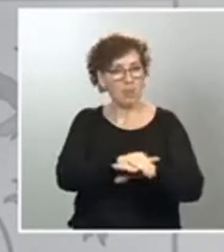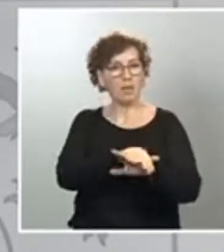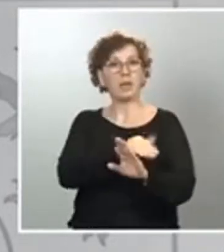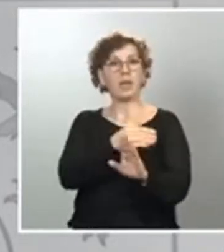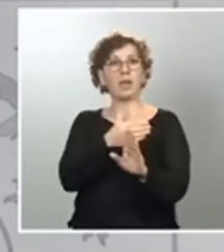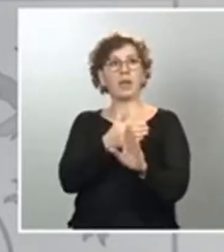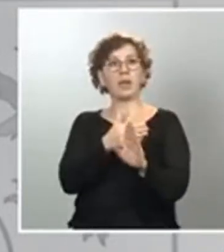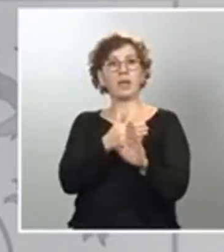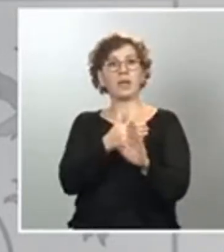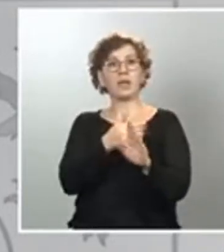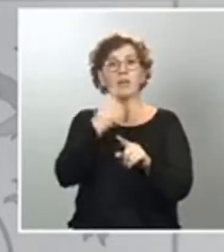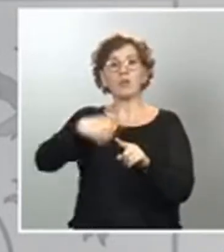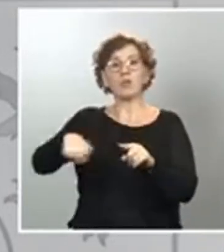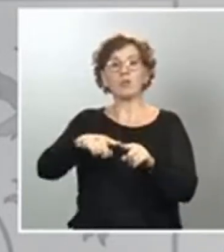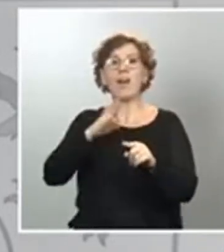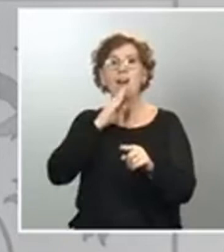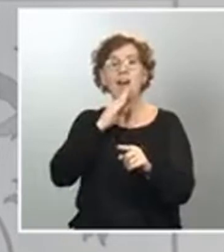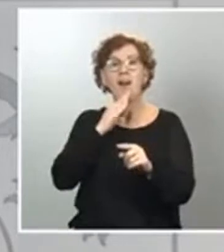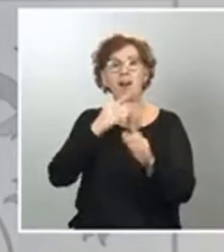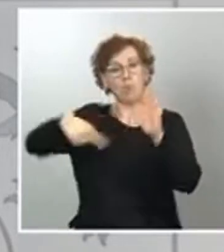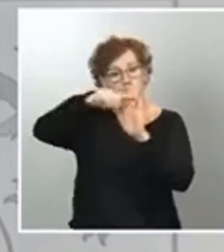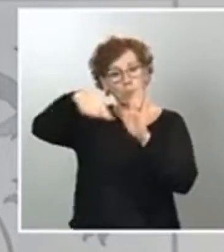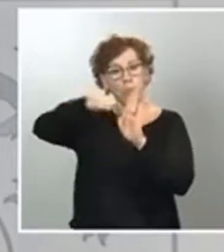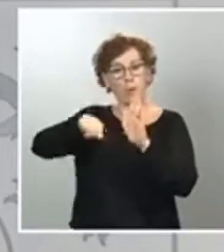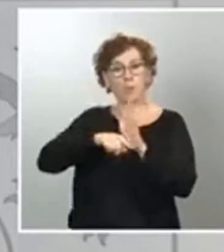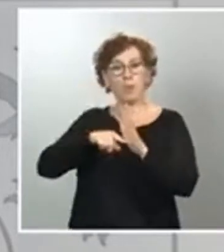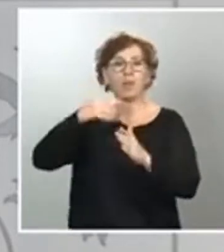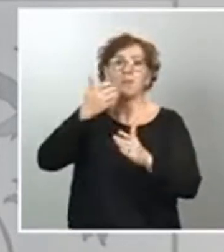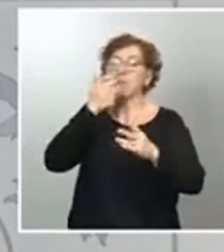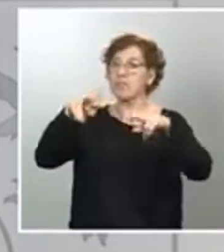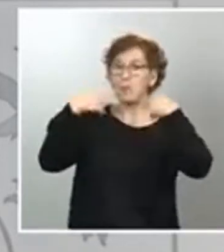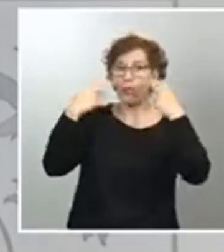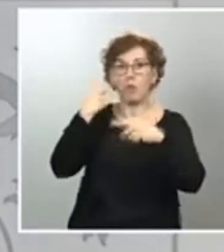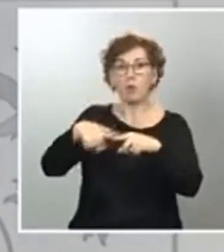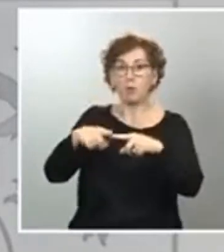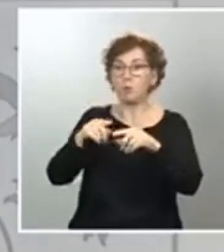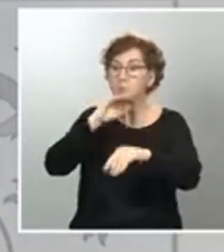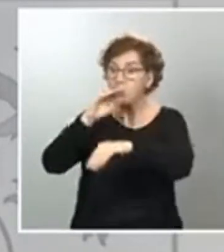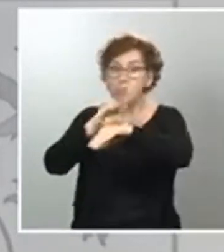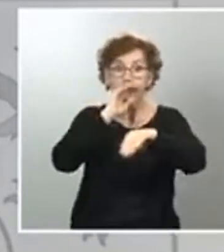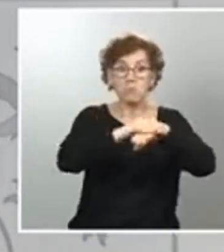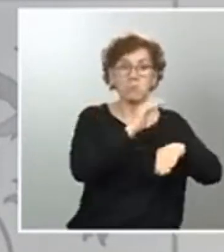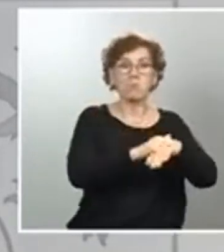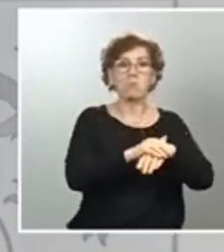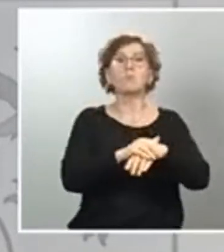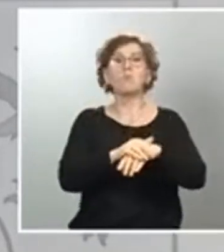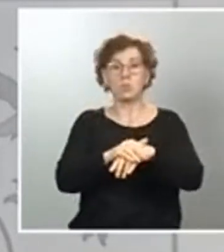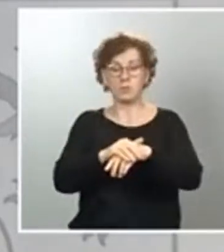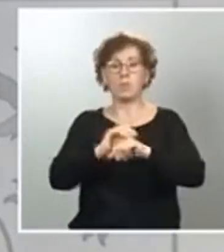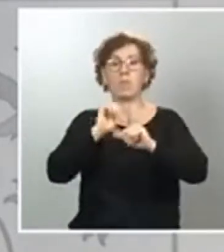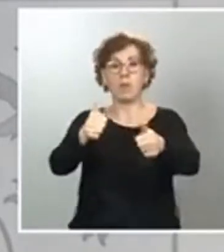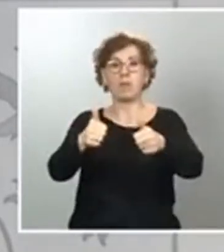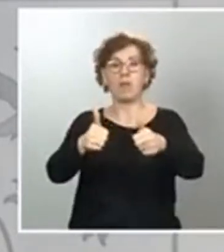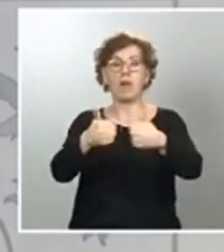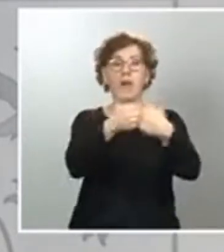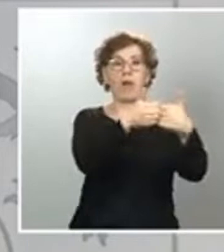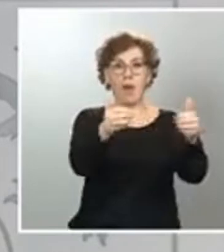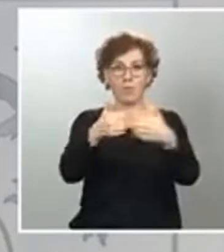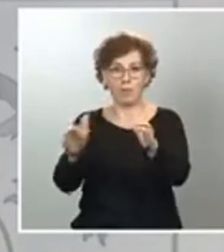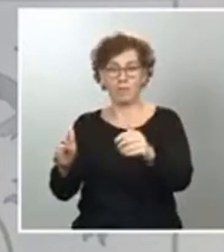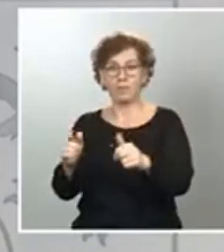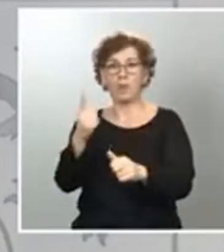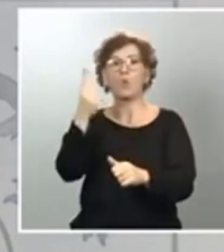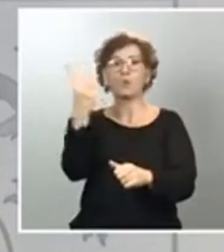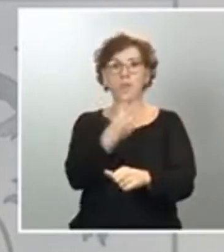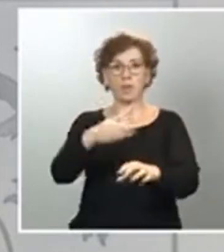la restauración, se abrirá el espacio interior de los locales con una ocupación de 1/3 del aforo y garantías de separación y solo